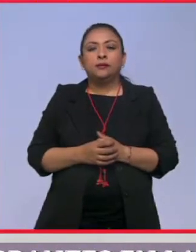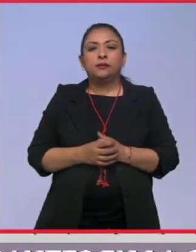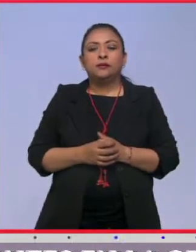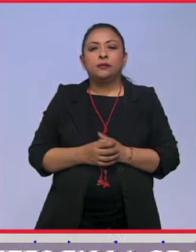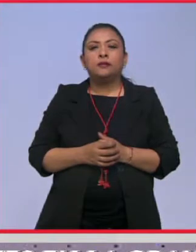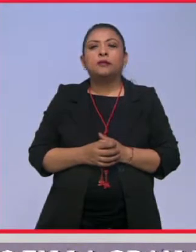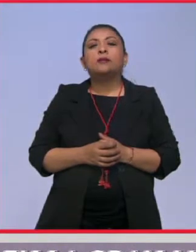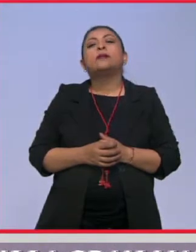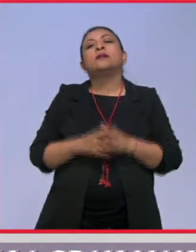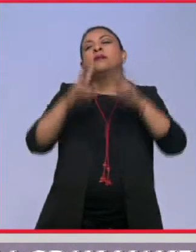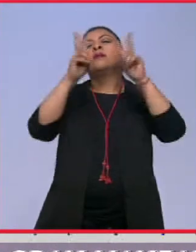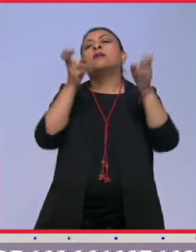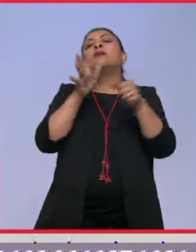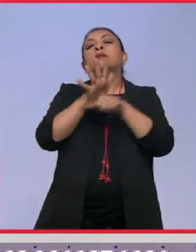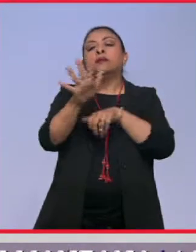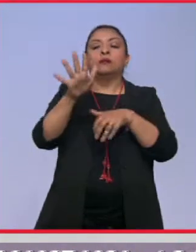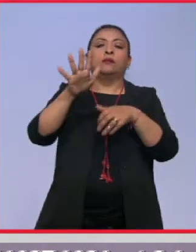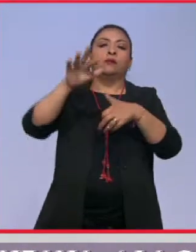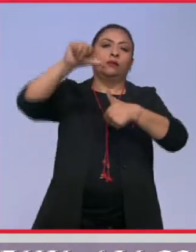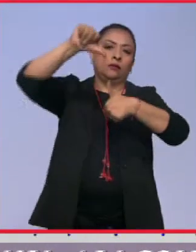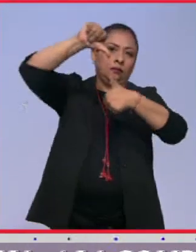de Centroamérica